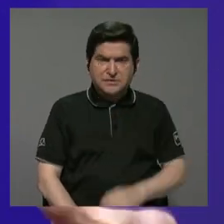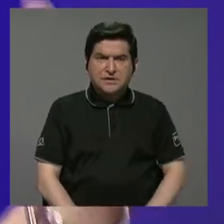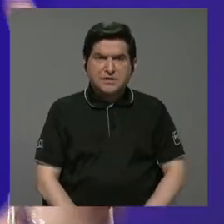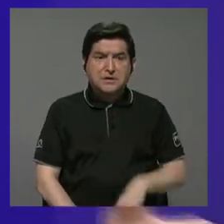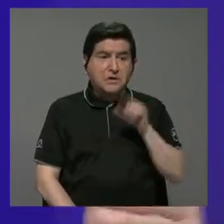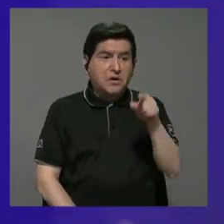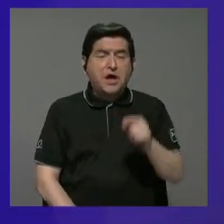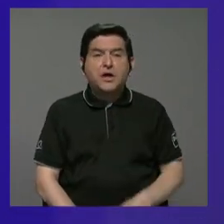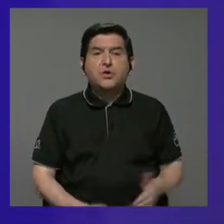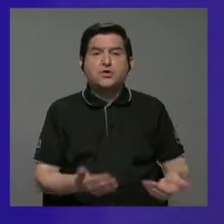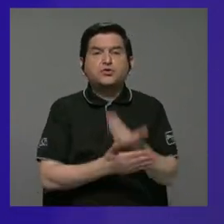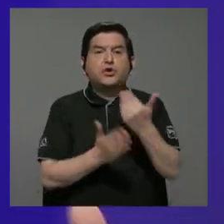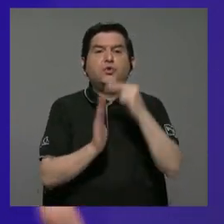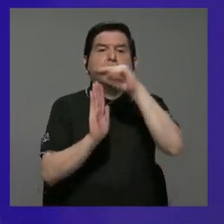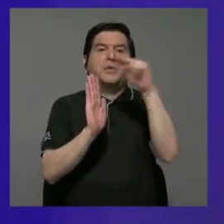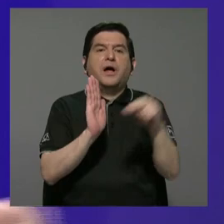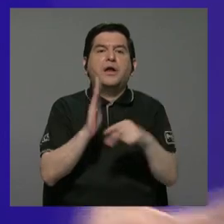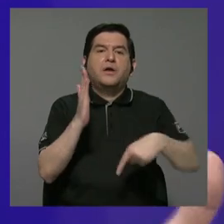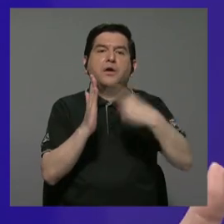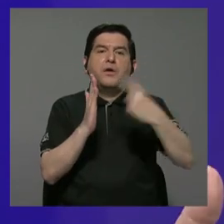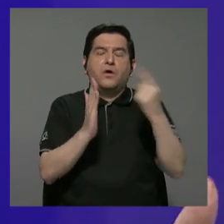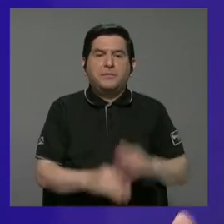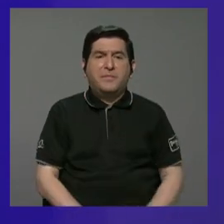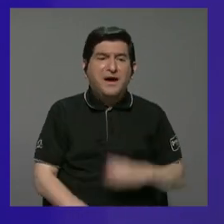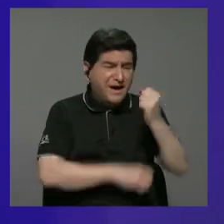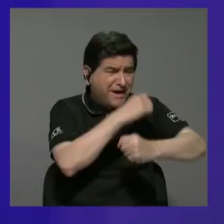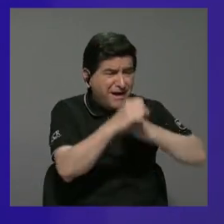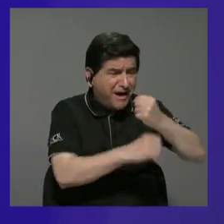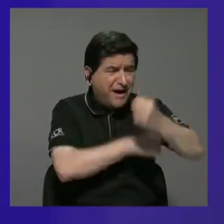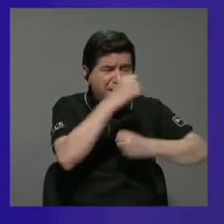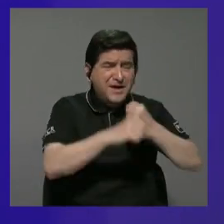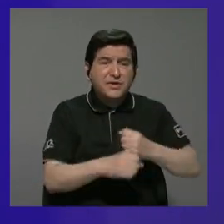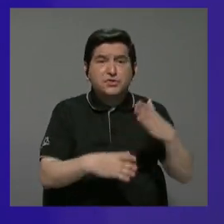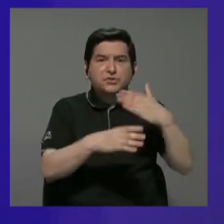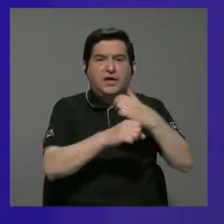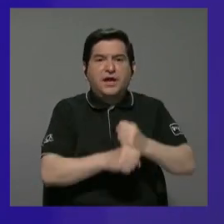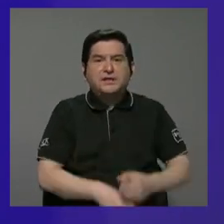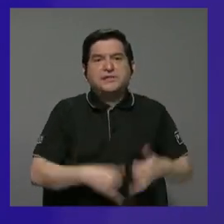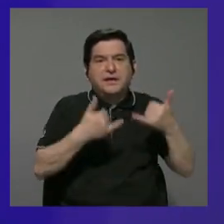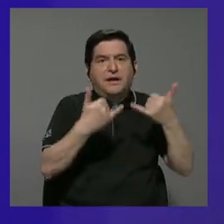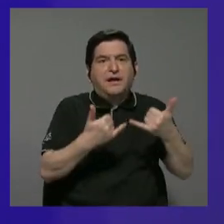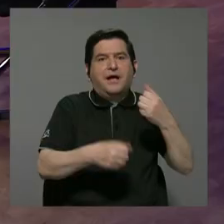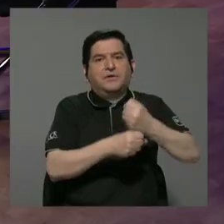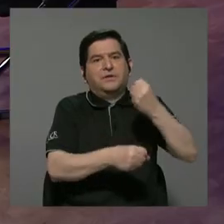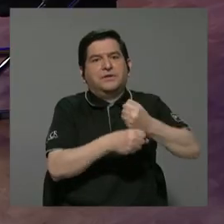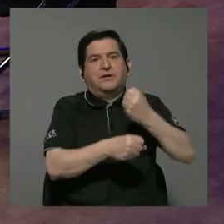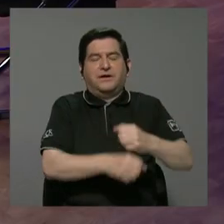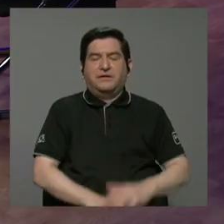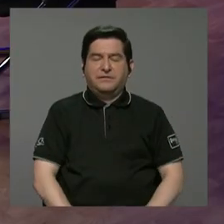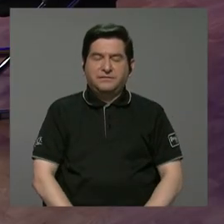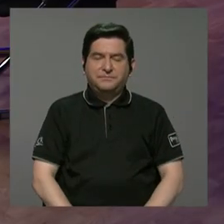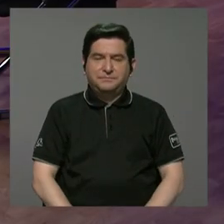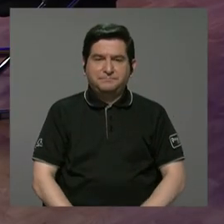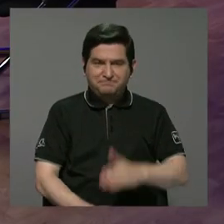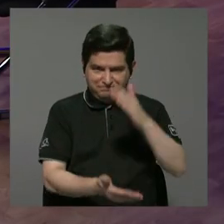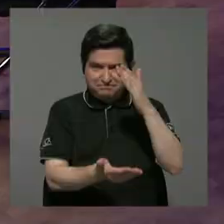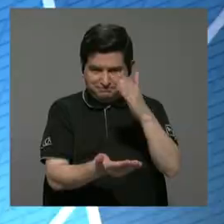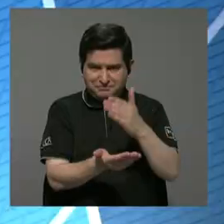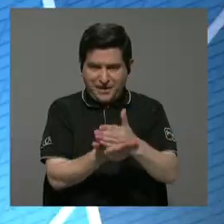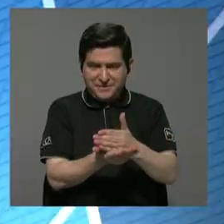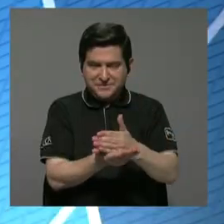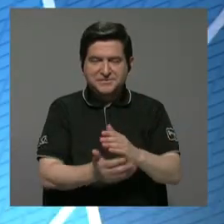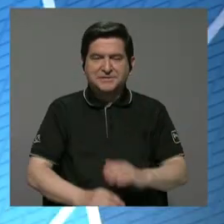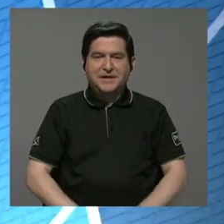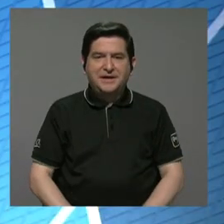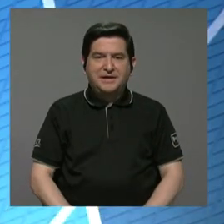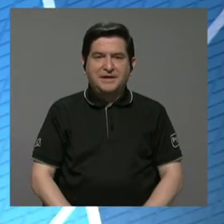a hacer un nuevo marco. Se tardaron años en lograr este trabajo. Bueno, vamos a hacer una pausa y